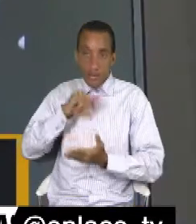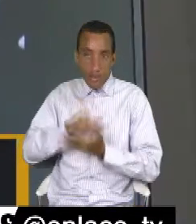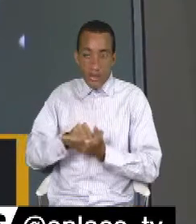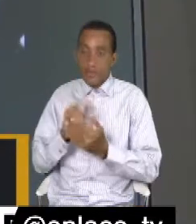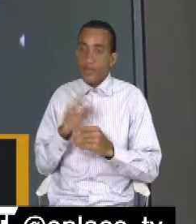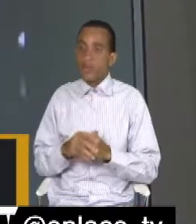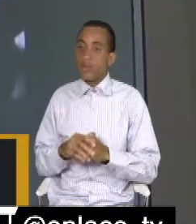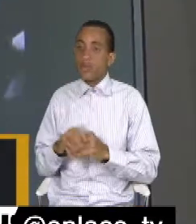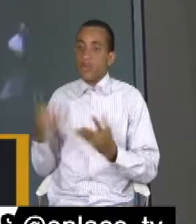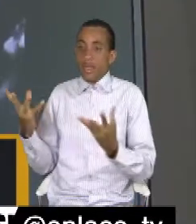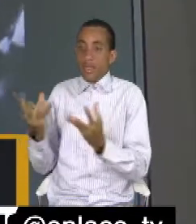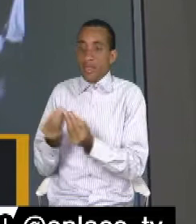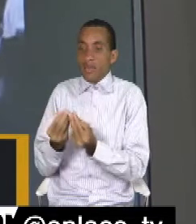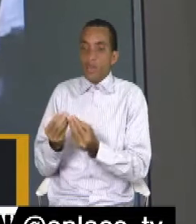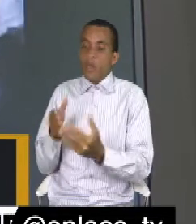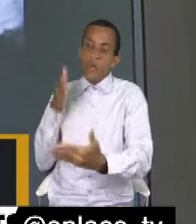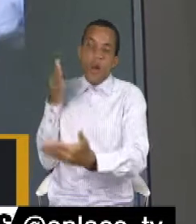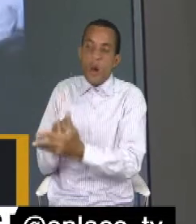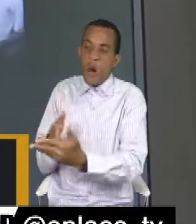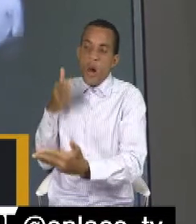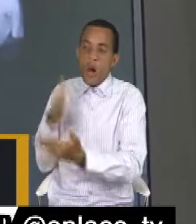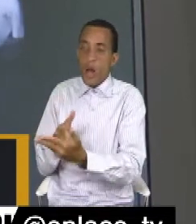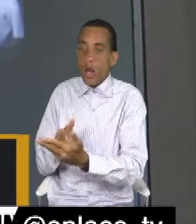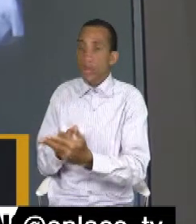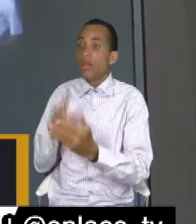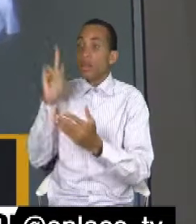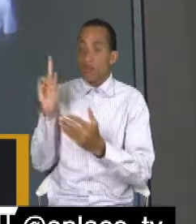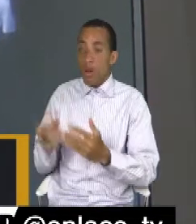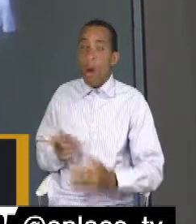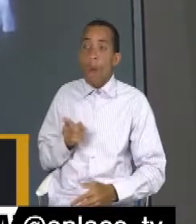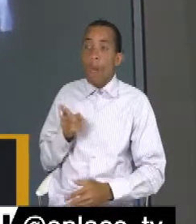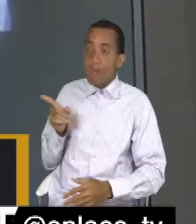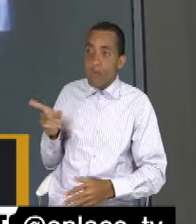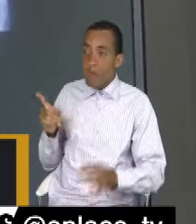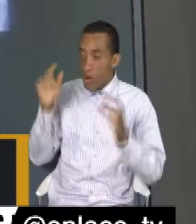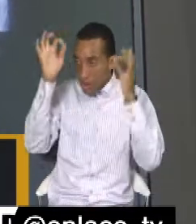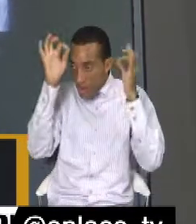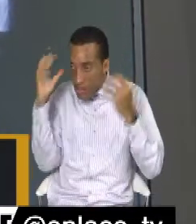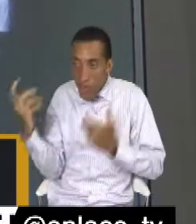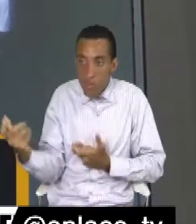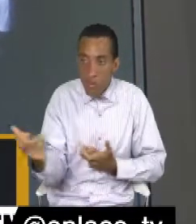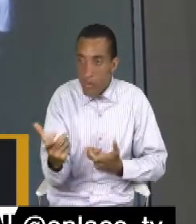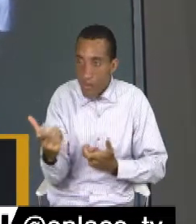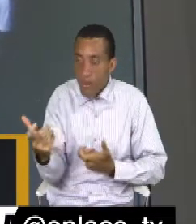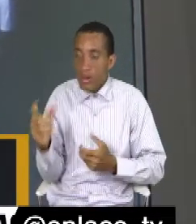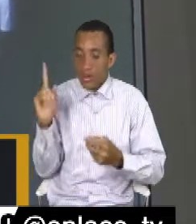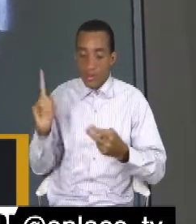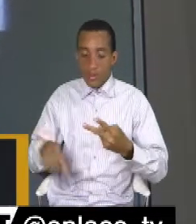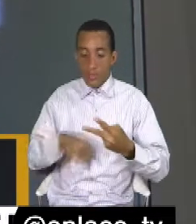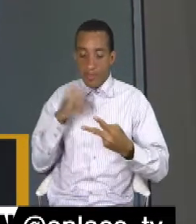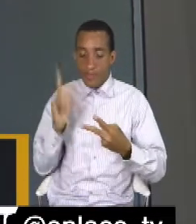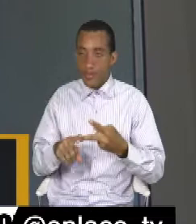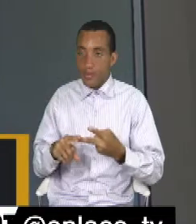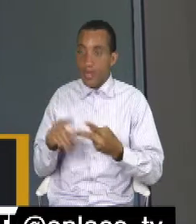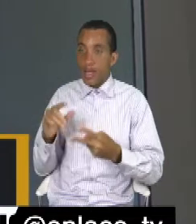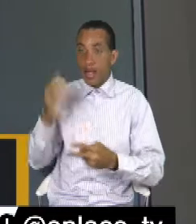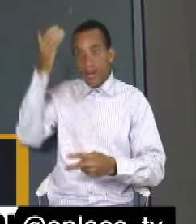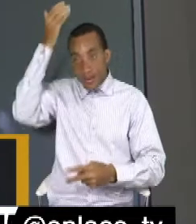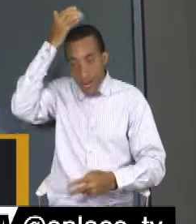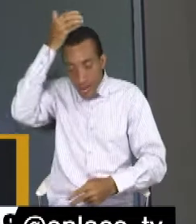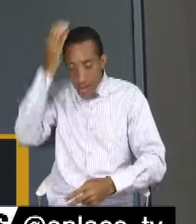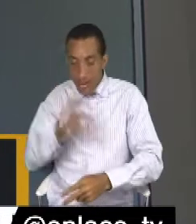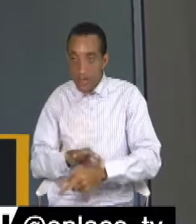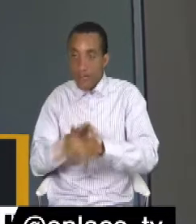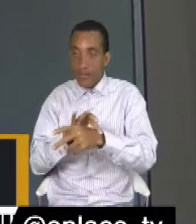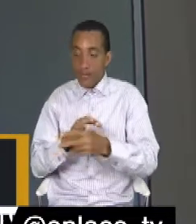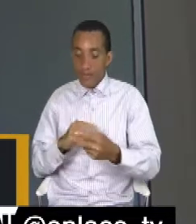al personal, estaban bomberos, había el personal de seguridad, estaban enfermeras. Un servicio de urgencias tiene todo